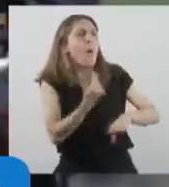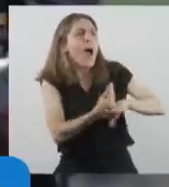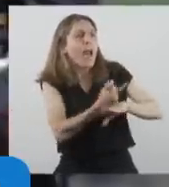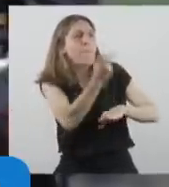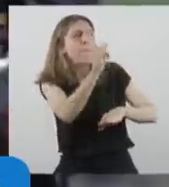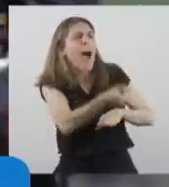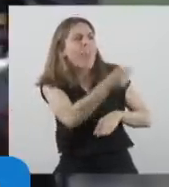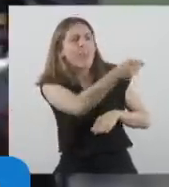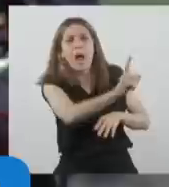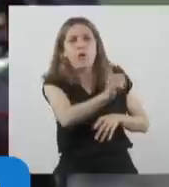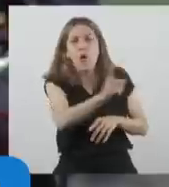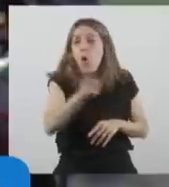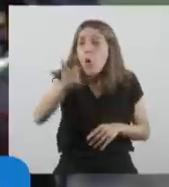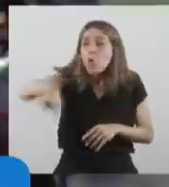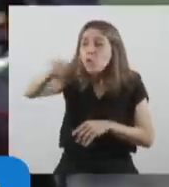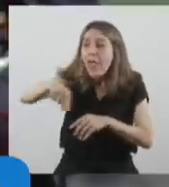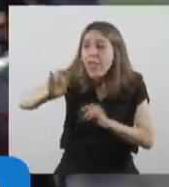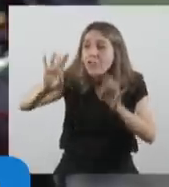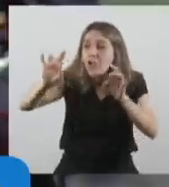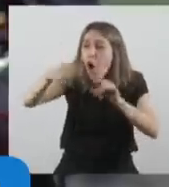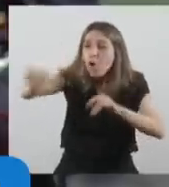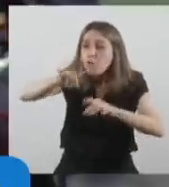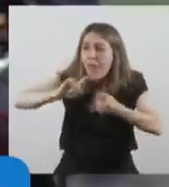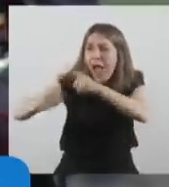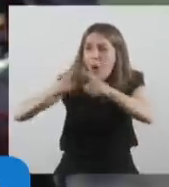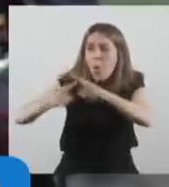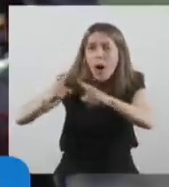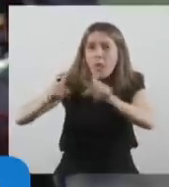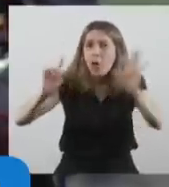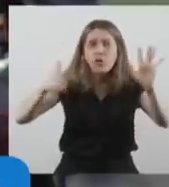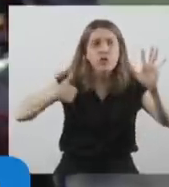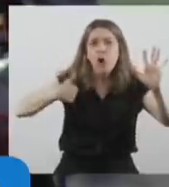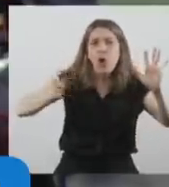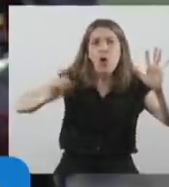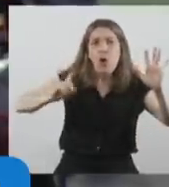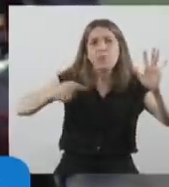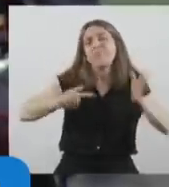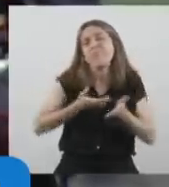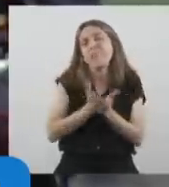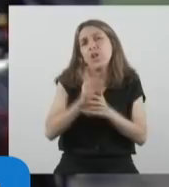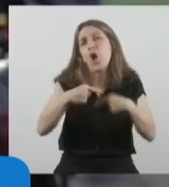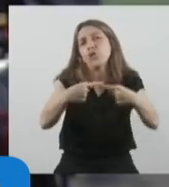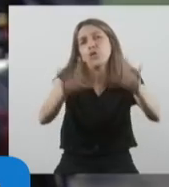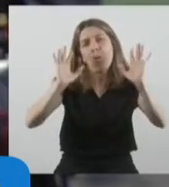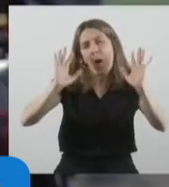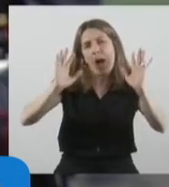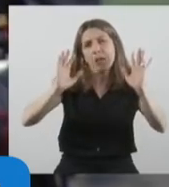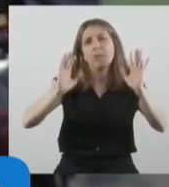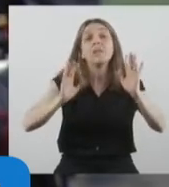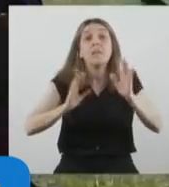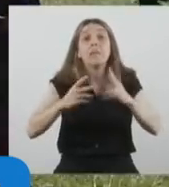ustedes deben gobernarse y renunció a todos los honores y siguió su marcha y más al